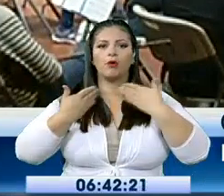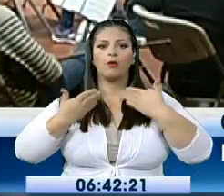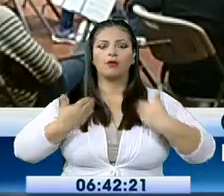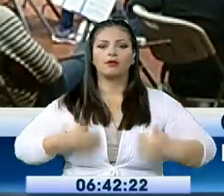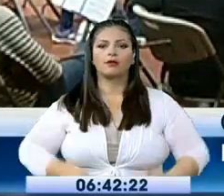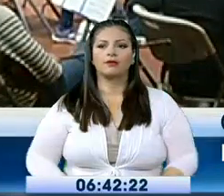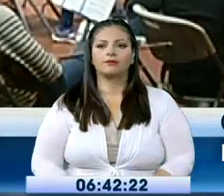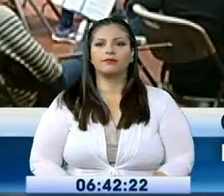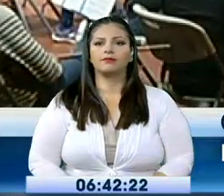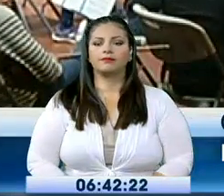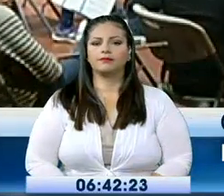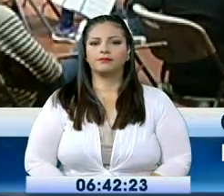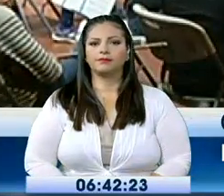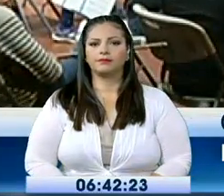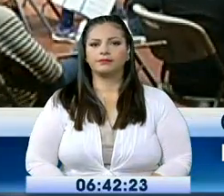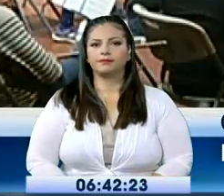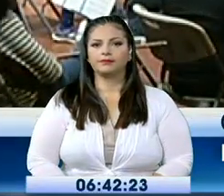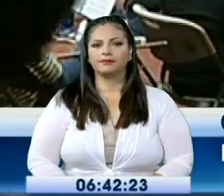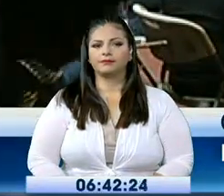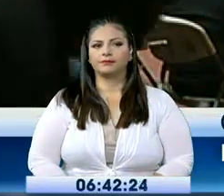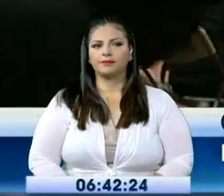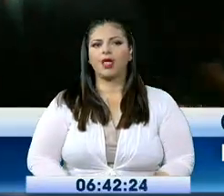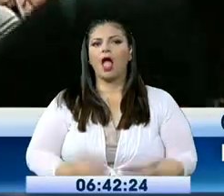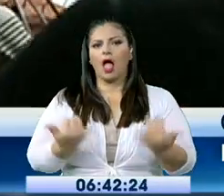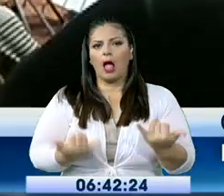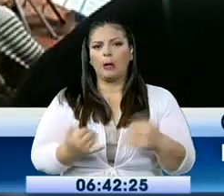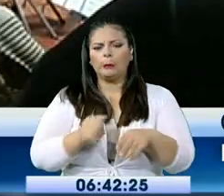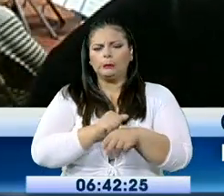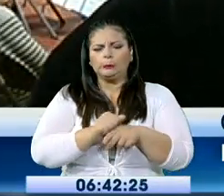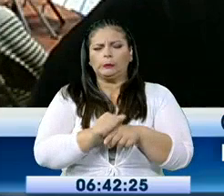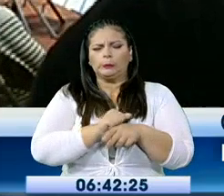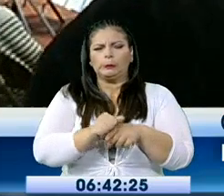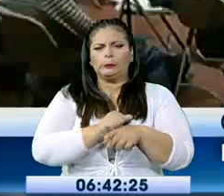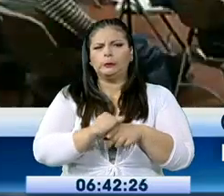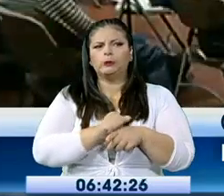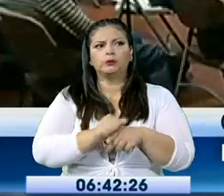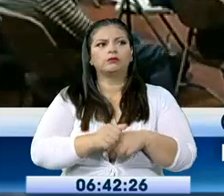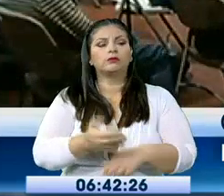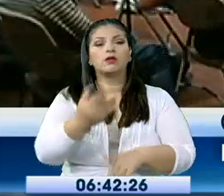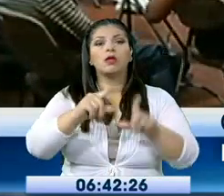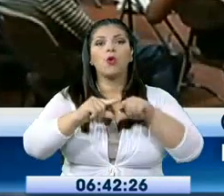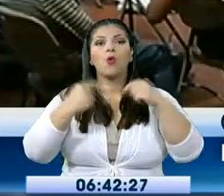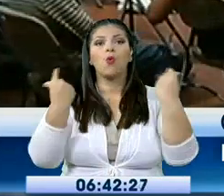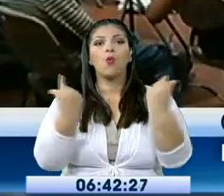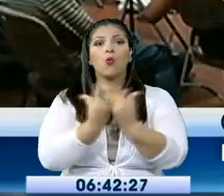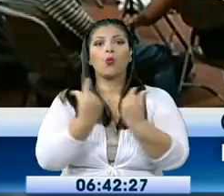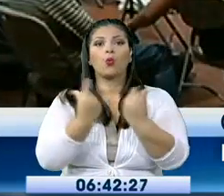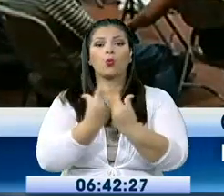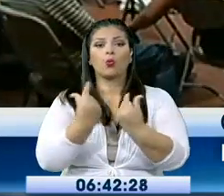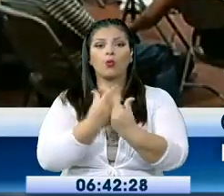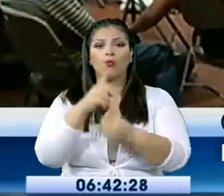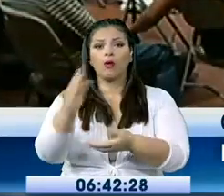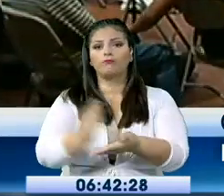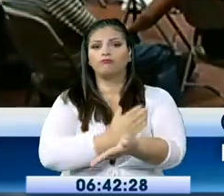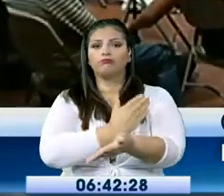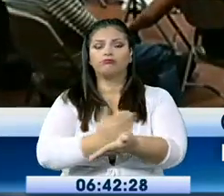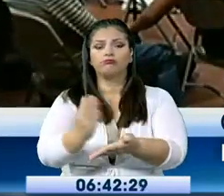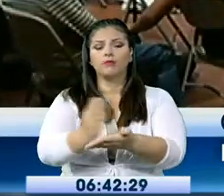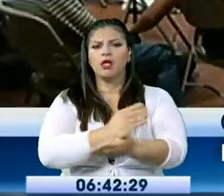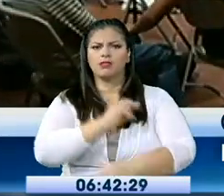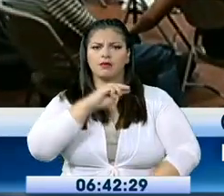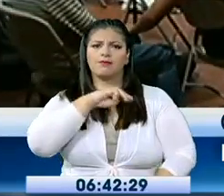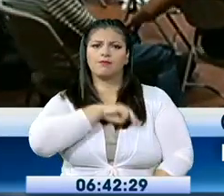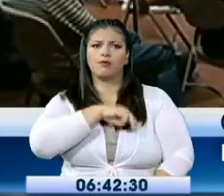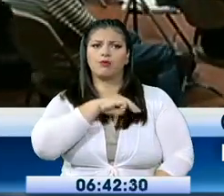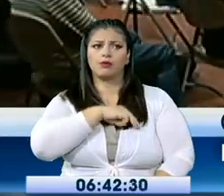ciudad se trató el primer ensayo de la orquesta sinfónica municipal integrada por un grupo de jóvenes músicos que suman su